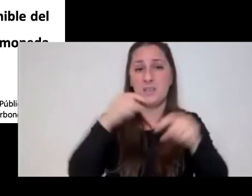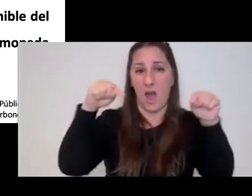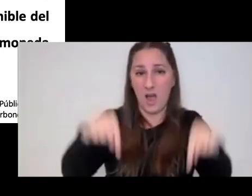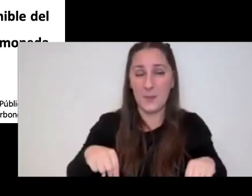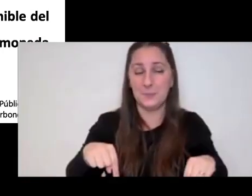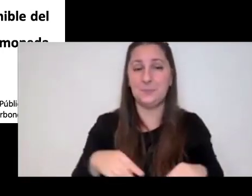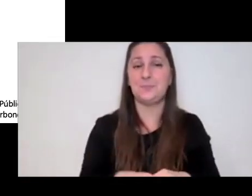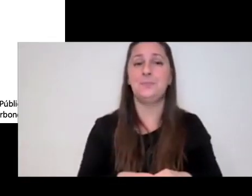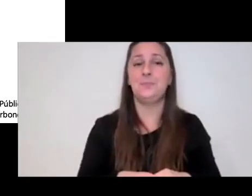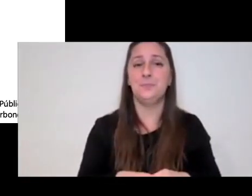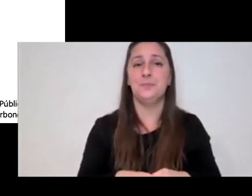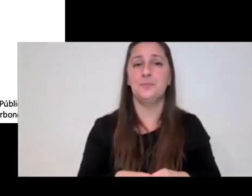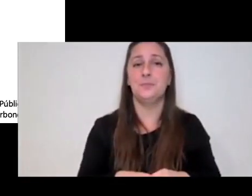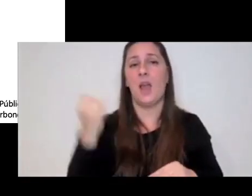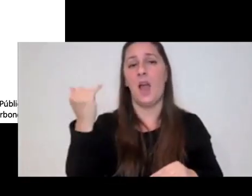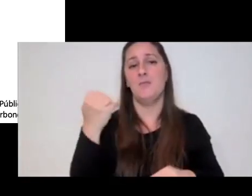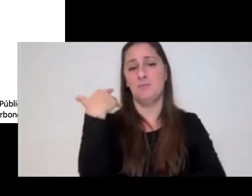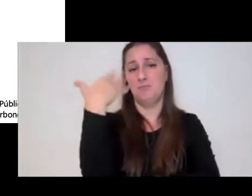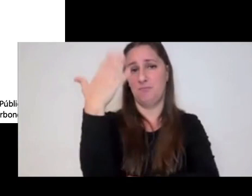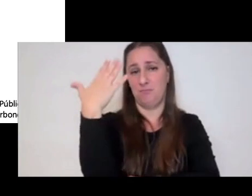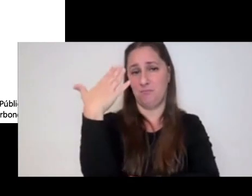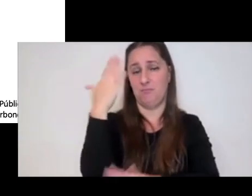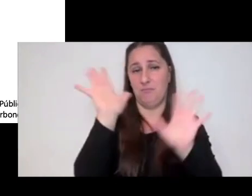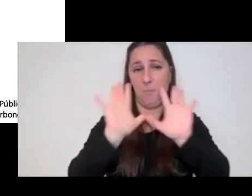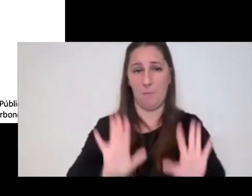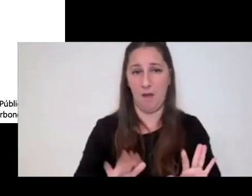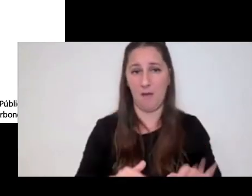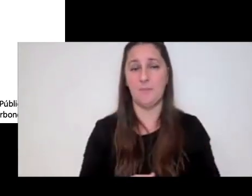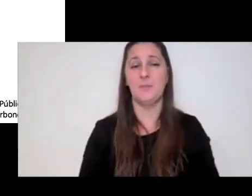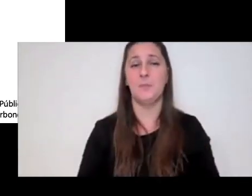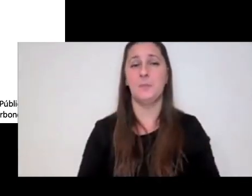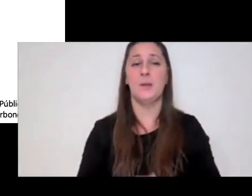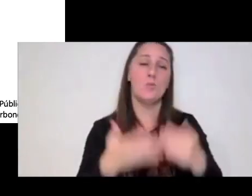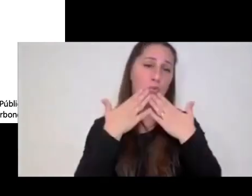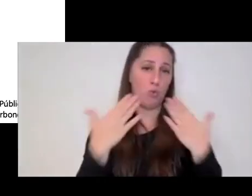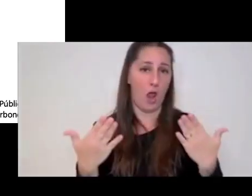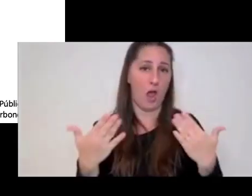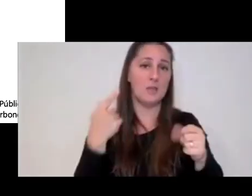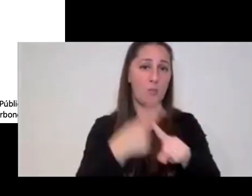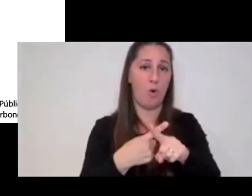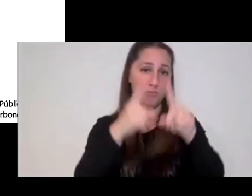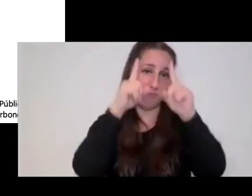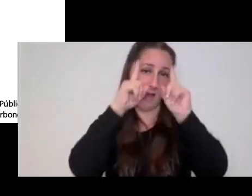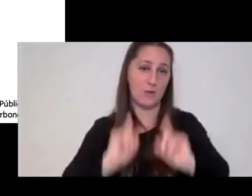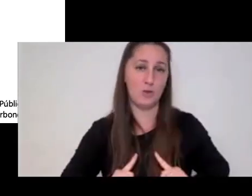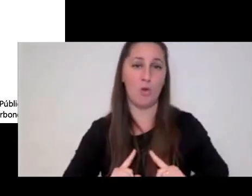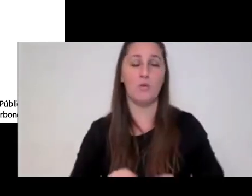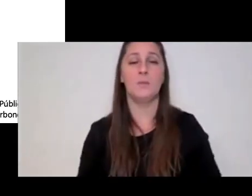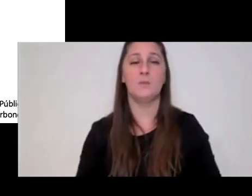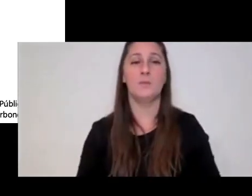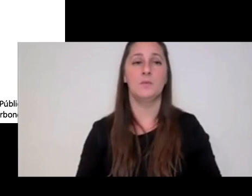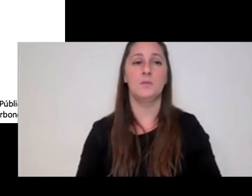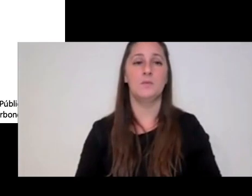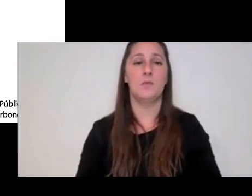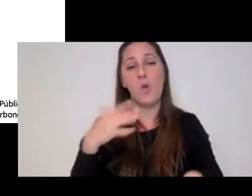tenemos la exposición que preparé. Yo, muchas gracias por la atención. Fui tal vez rápido para poder